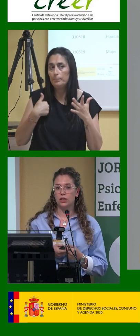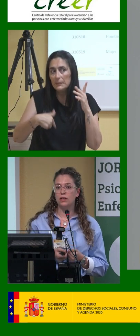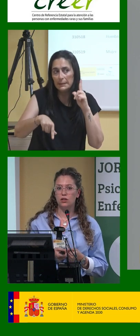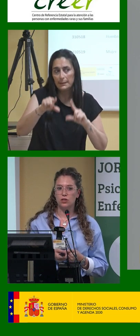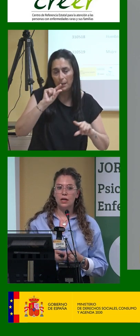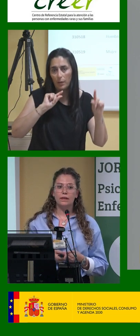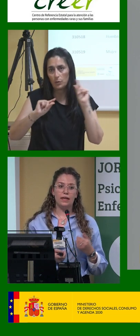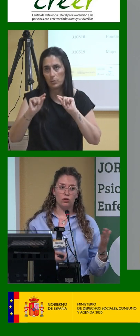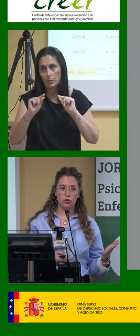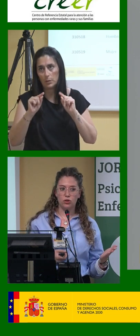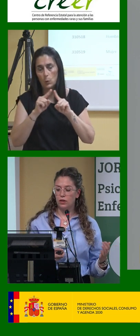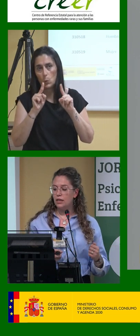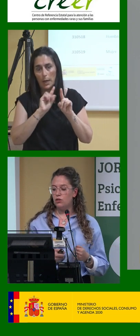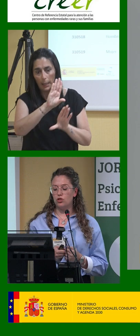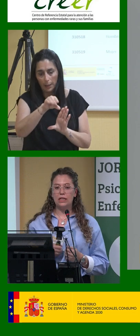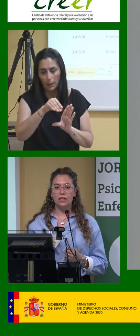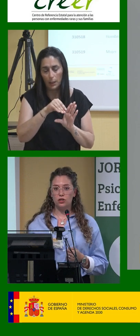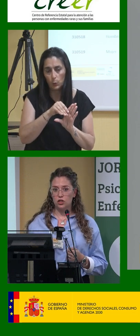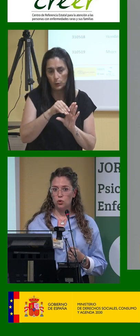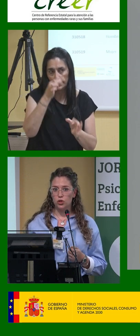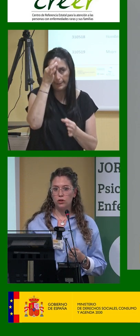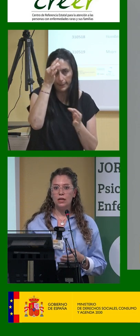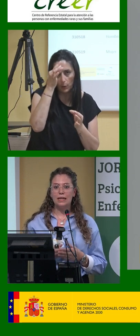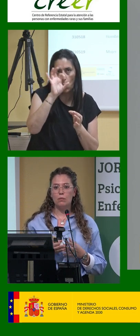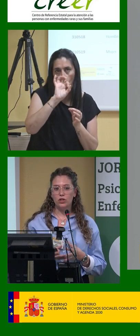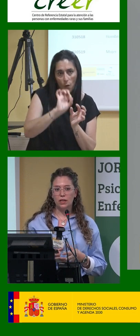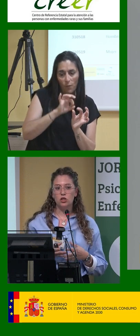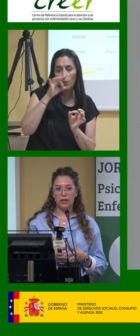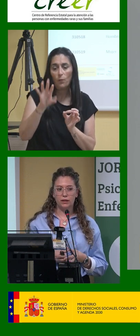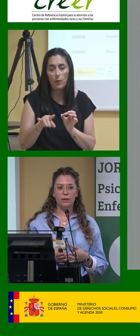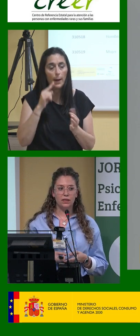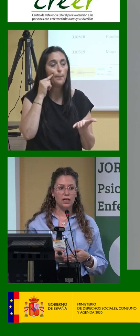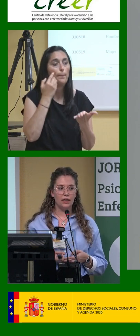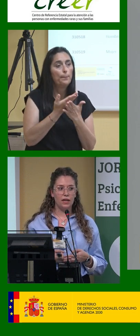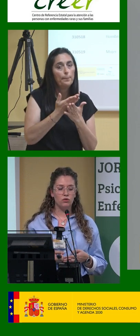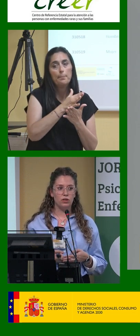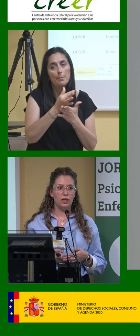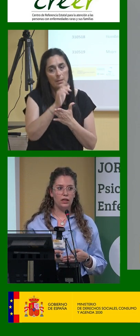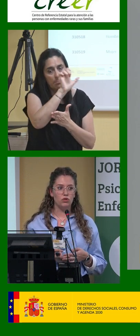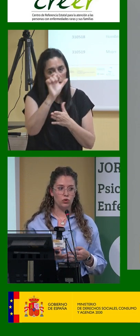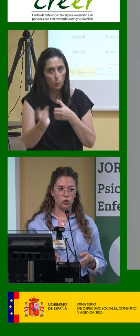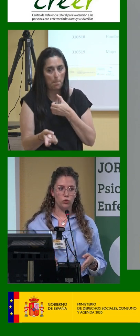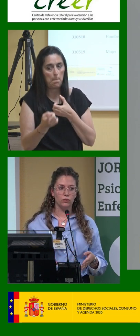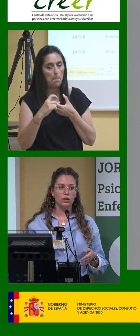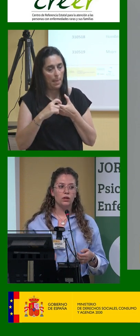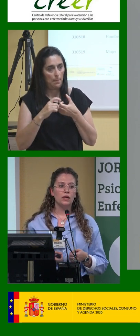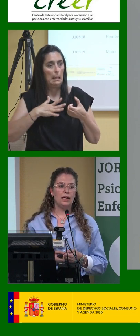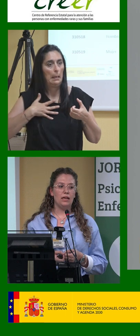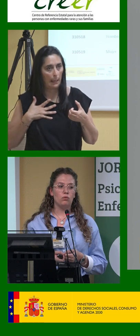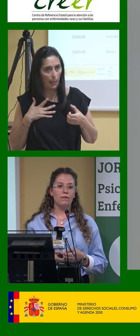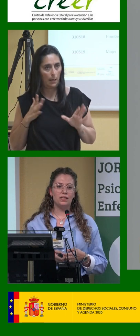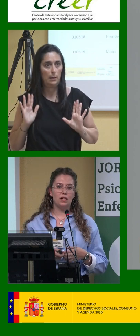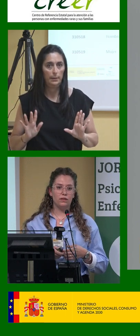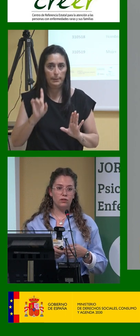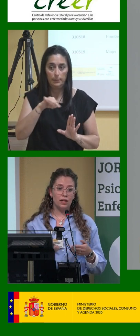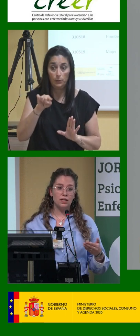bajo unos criterios de inclusión y unos criterios de exclusión la muestra y los participantes que queríamos tener en nuestro estudio.